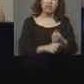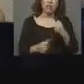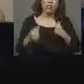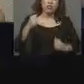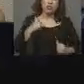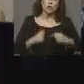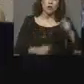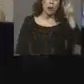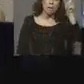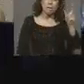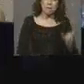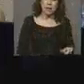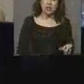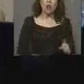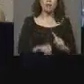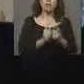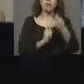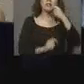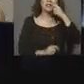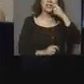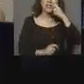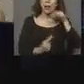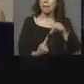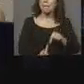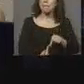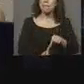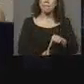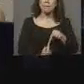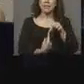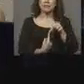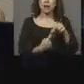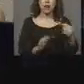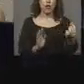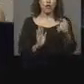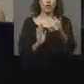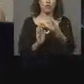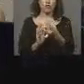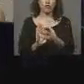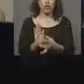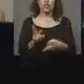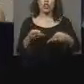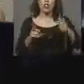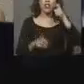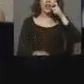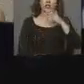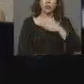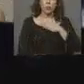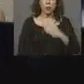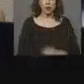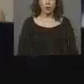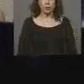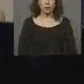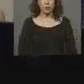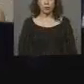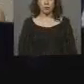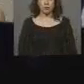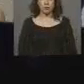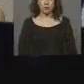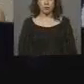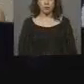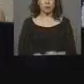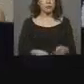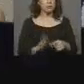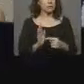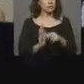una persona, constituyendo una de las principales violaciones a los derechos humanos. Así,